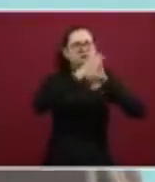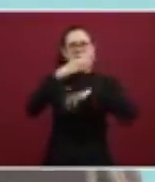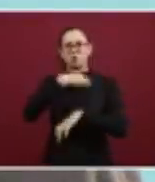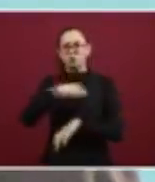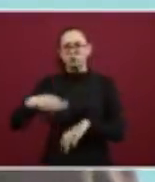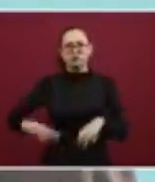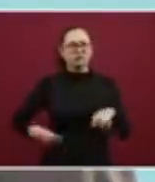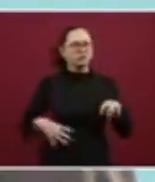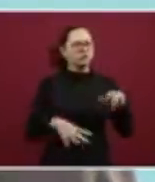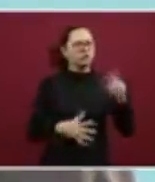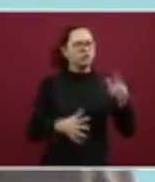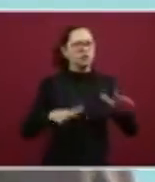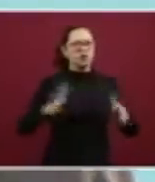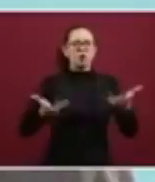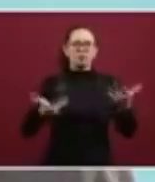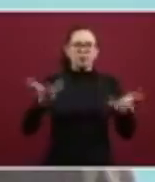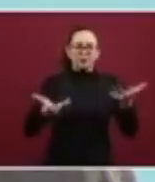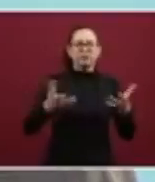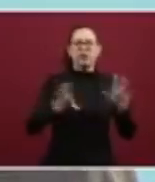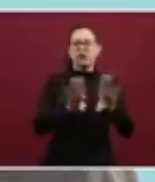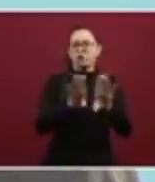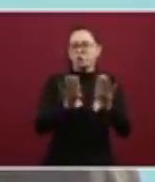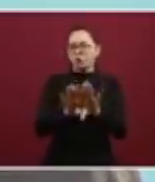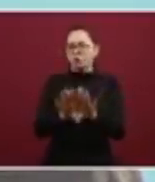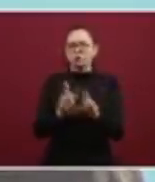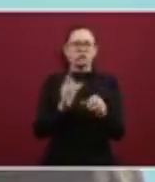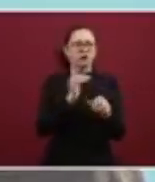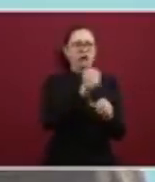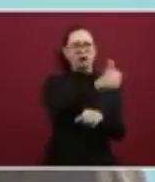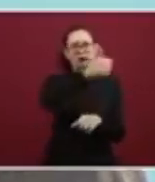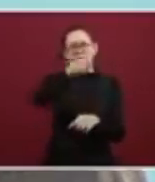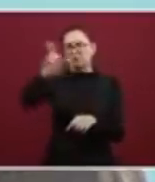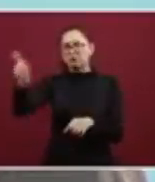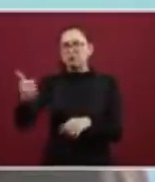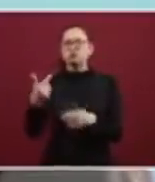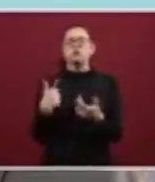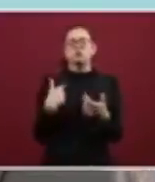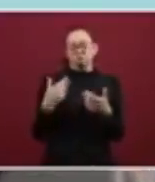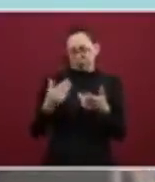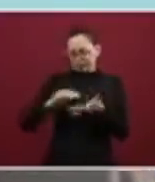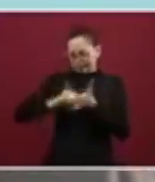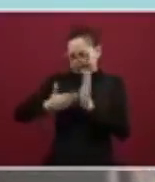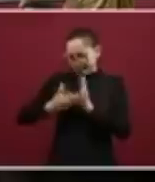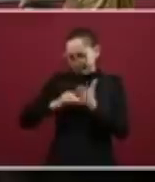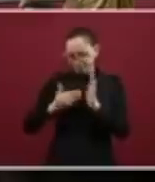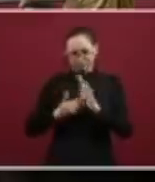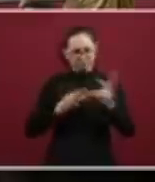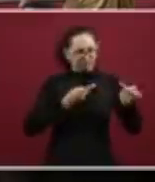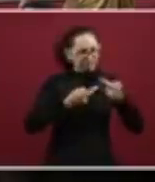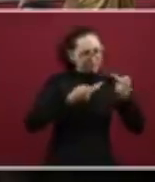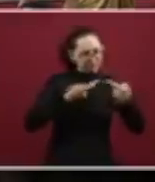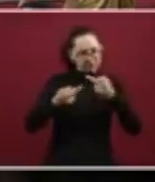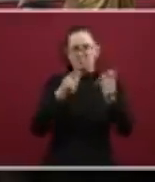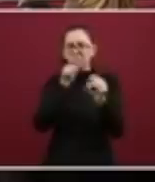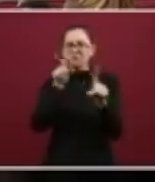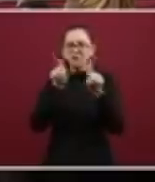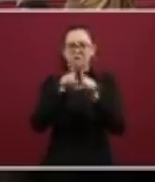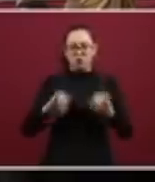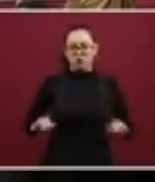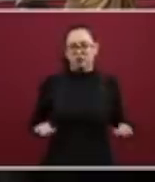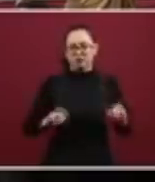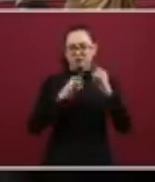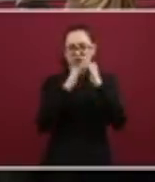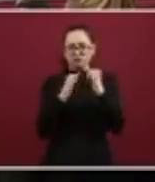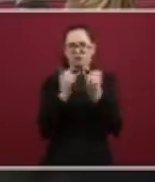país y los mecanismos que necesitamos desarrollar, las capacidades institucionales que tenemos que desarrollar para